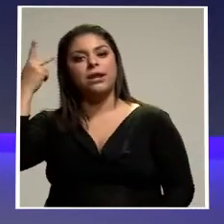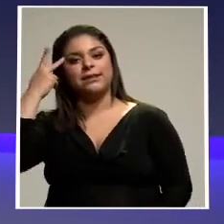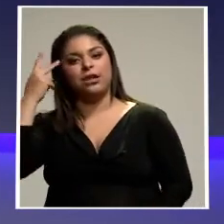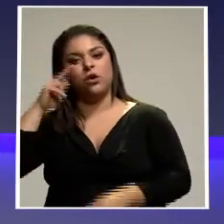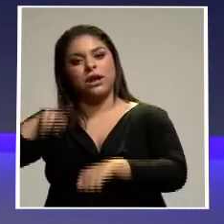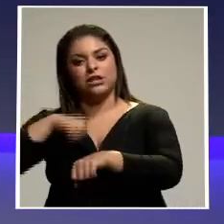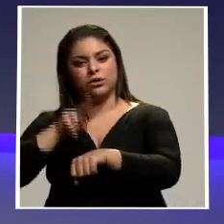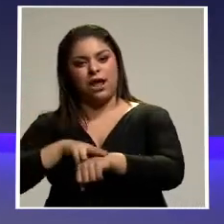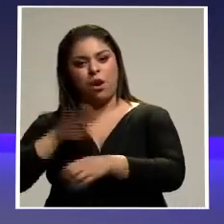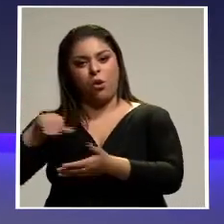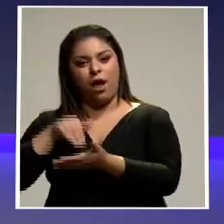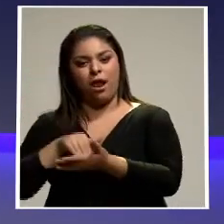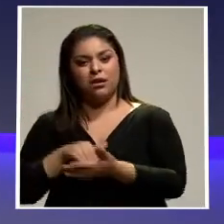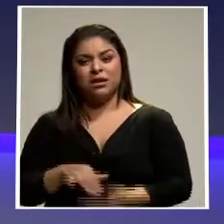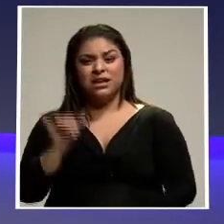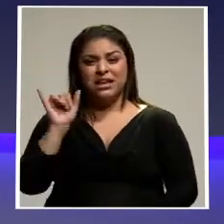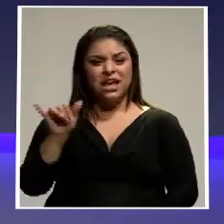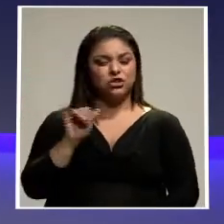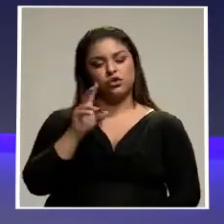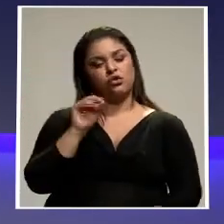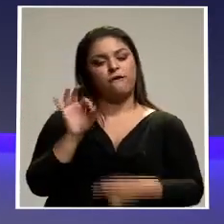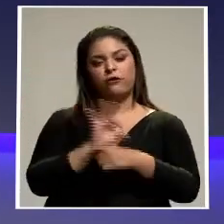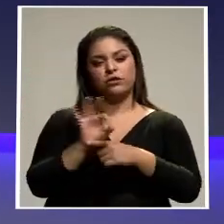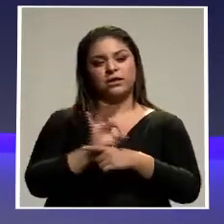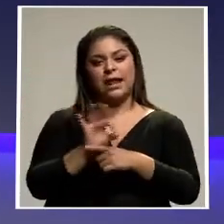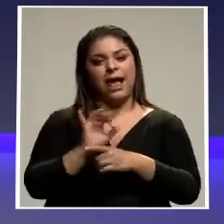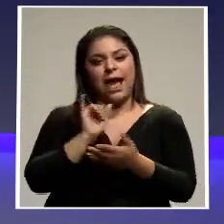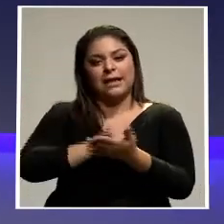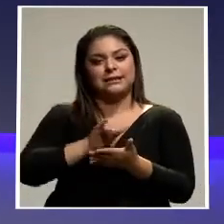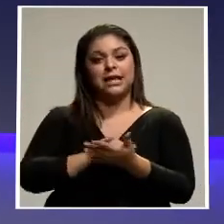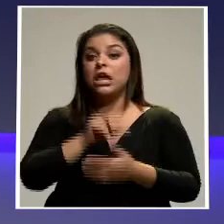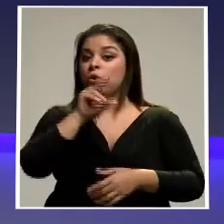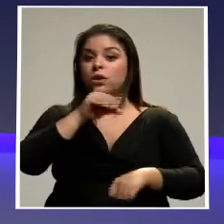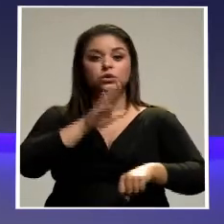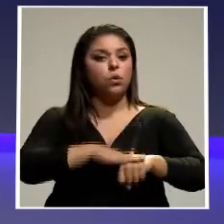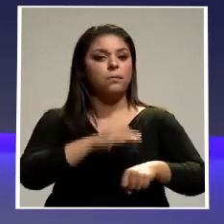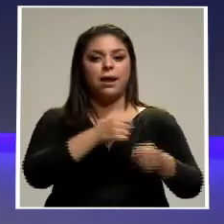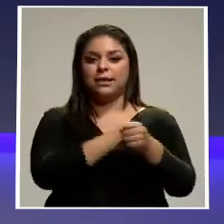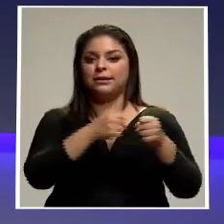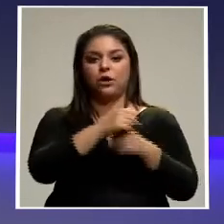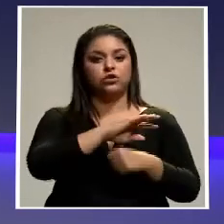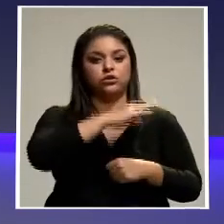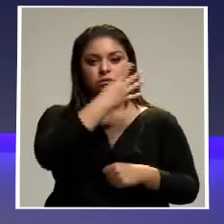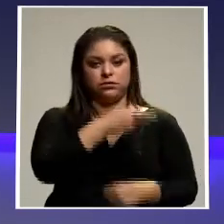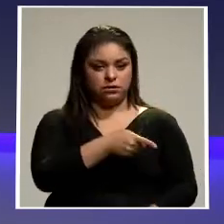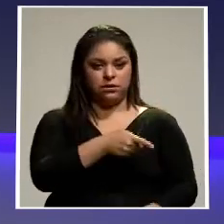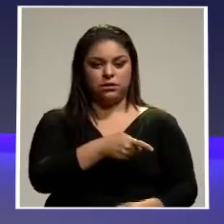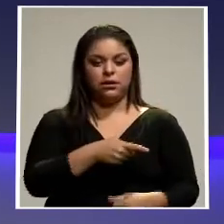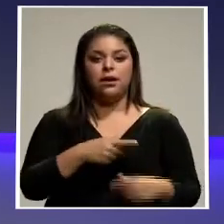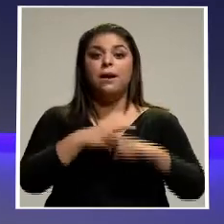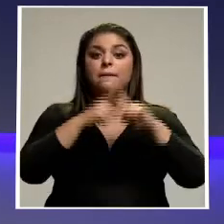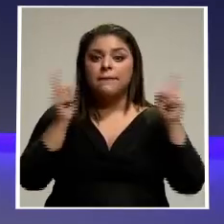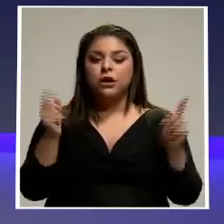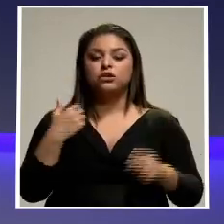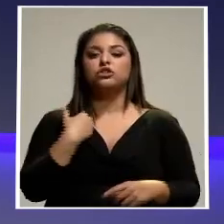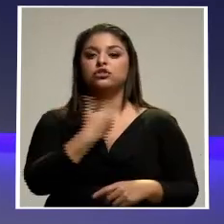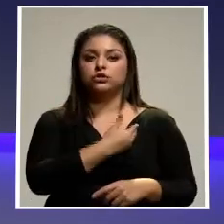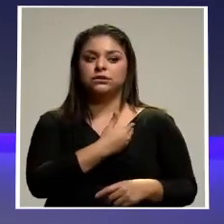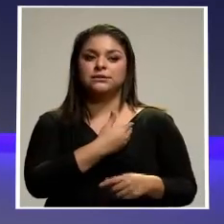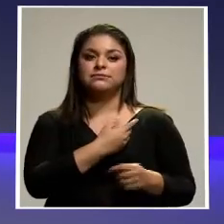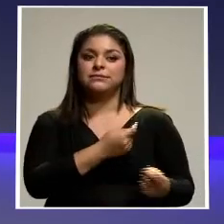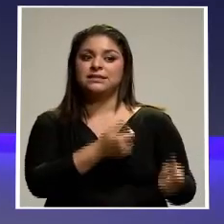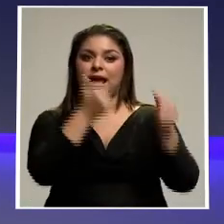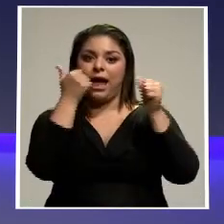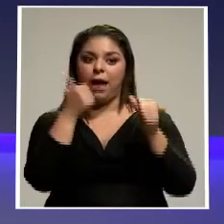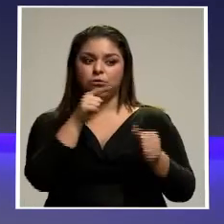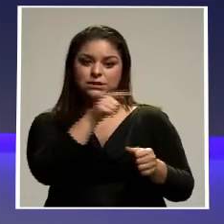debería funcionar así, ni es culpa de la Sala Constitucional. Pero si nosotros sacáramos la Sala Constitucional del esquema de protección de derechos